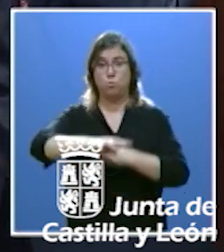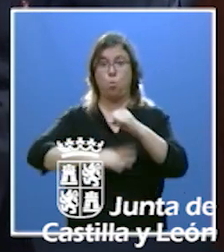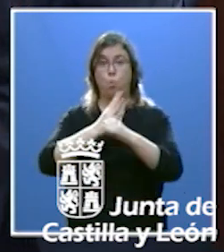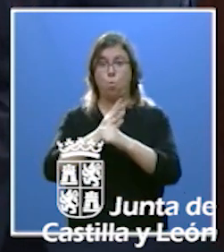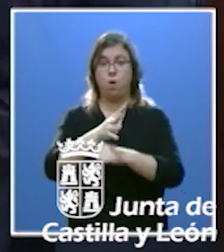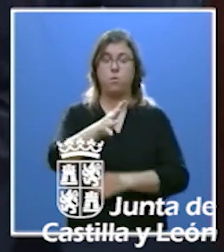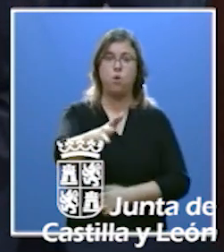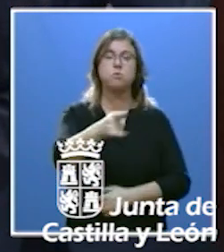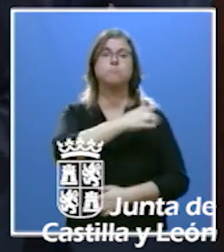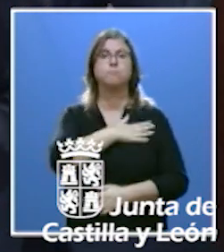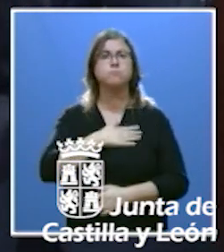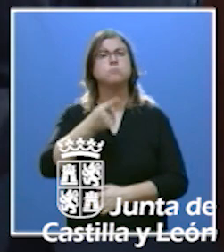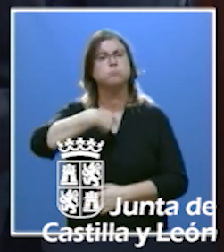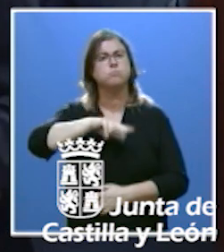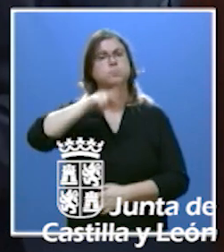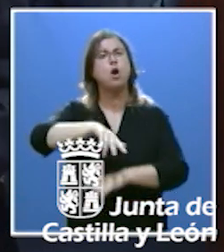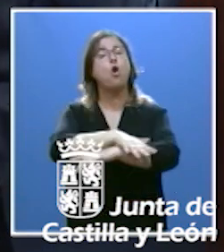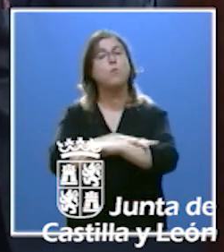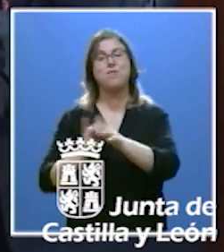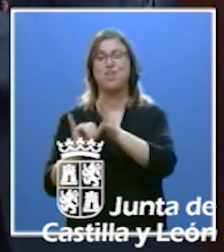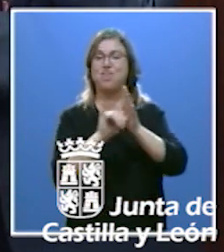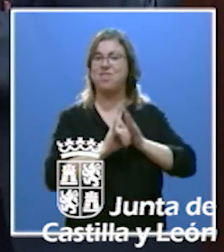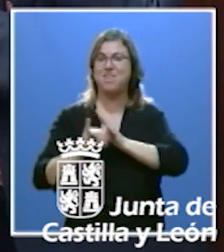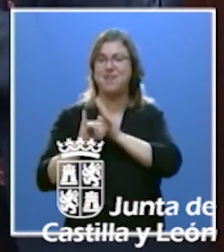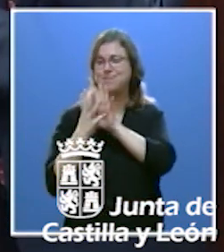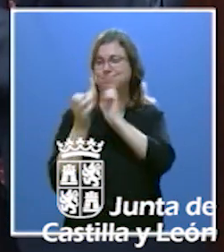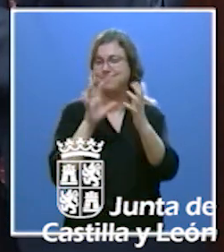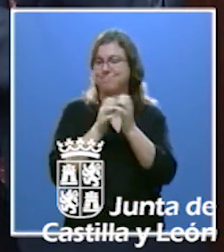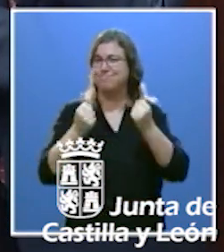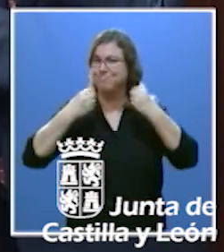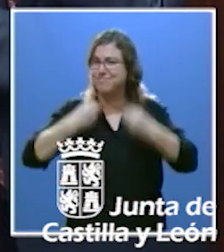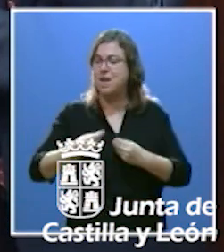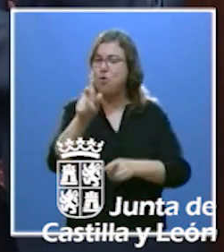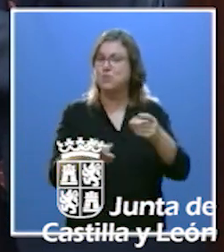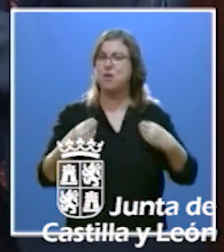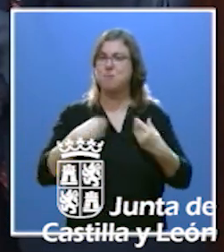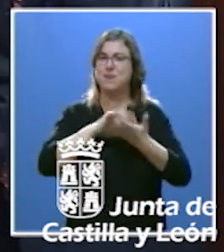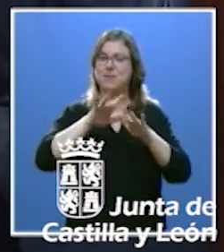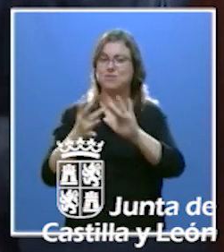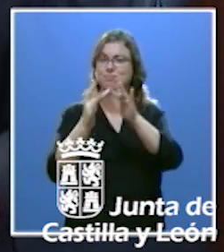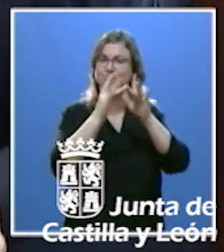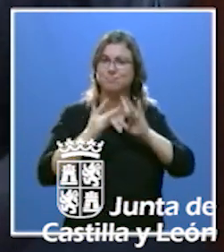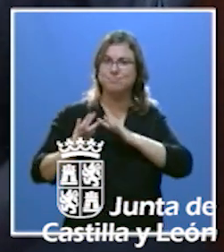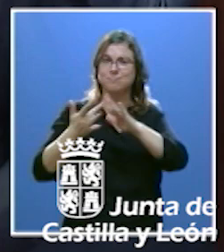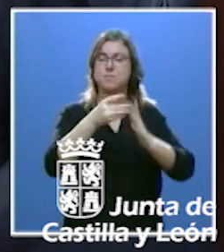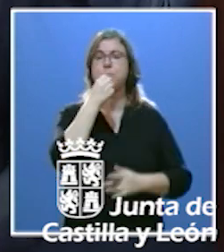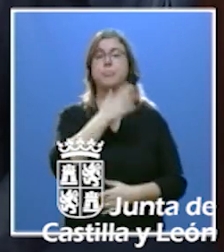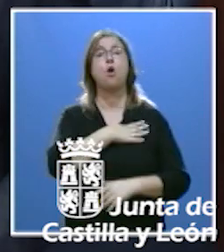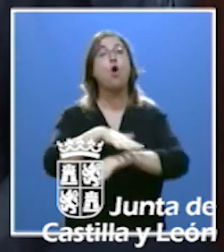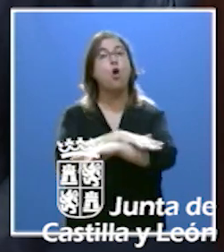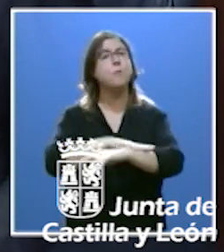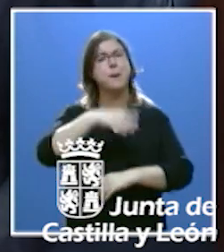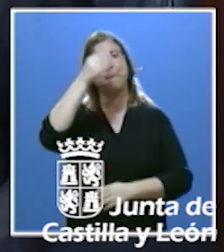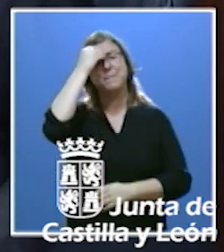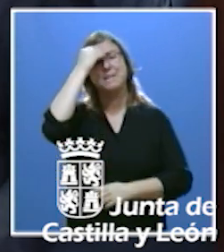4 años. Seremos un gobierno cercano, cómplice de la gente de esta tierra, un gobierno que considera que el